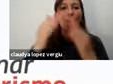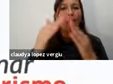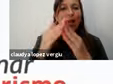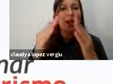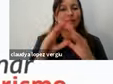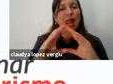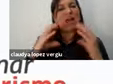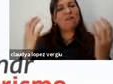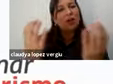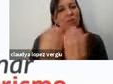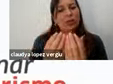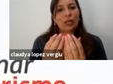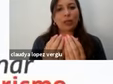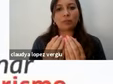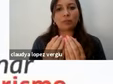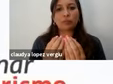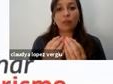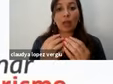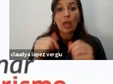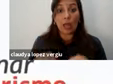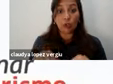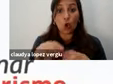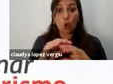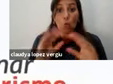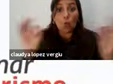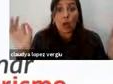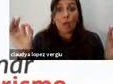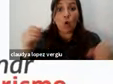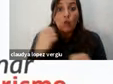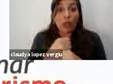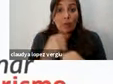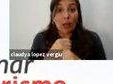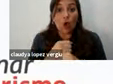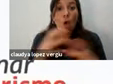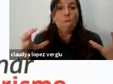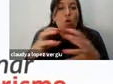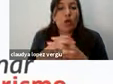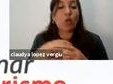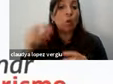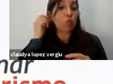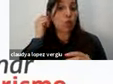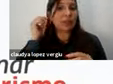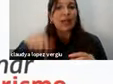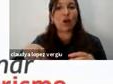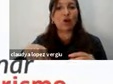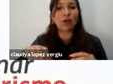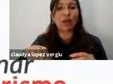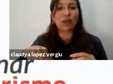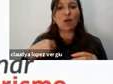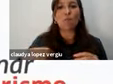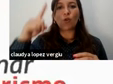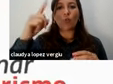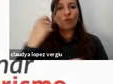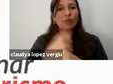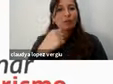familia. A través de estas capacitaciones y estos proyectos, las mujeres han podido estar involucradas en tener su propio